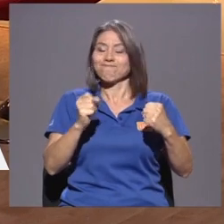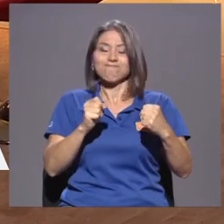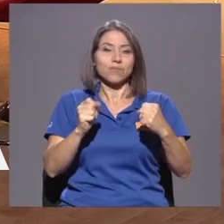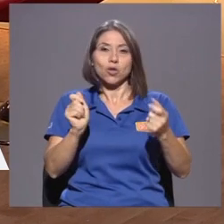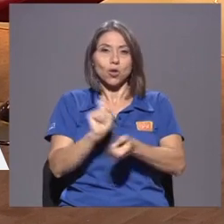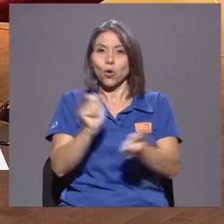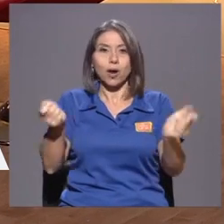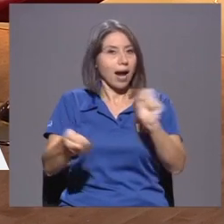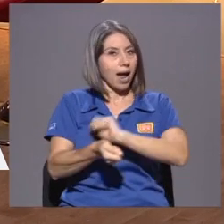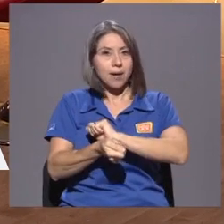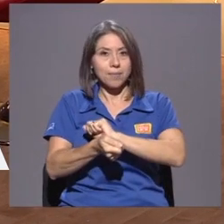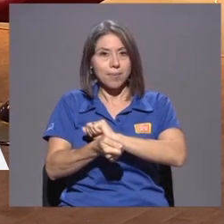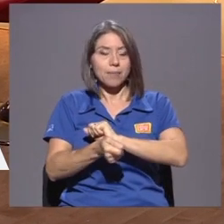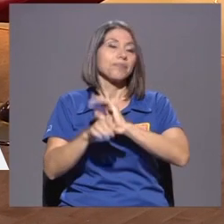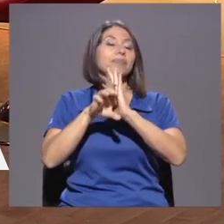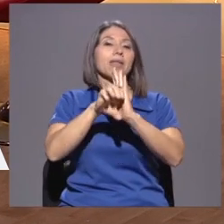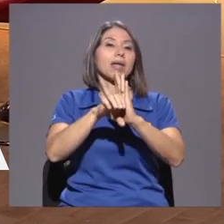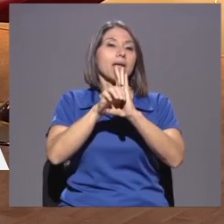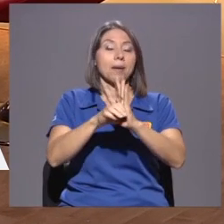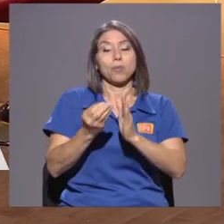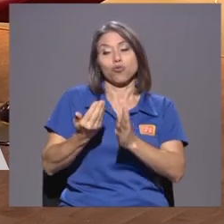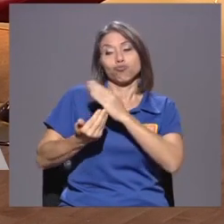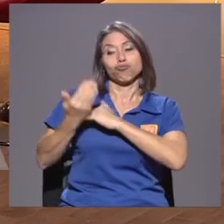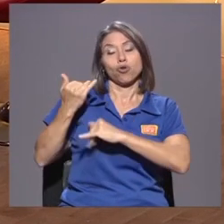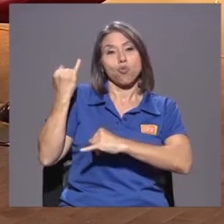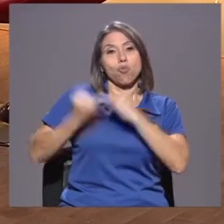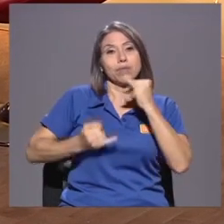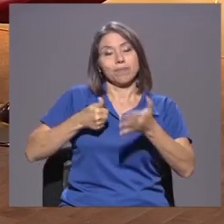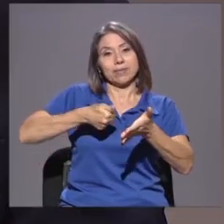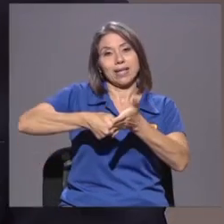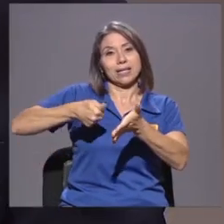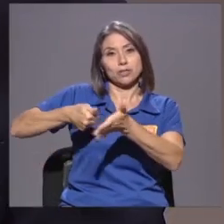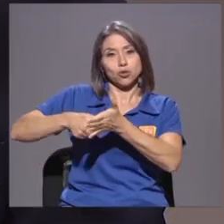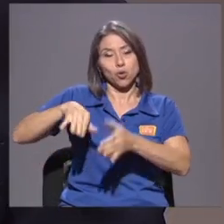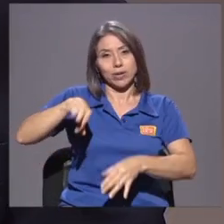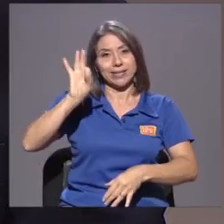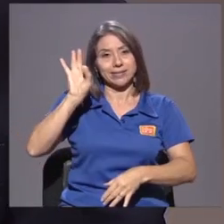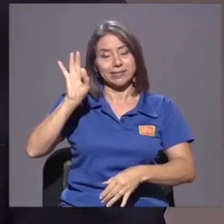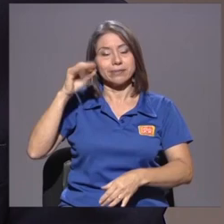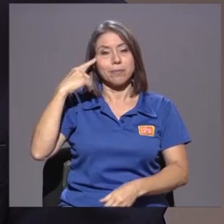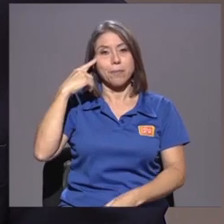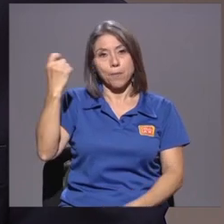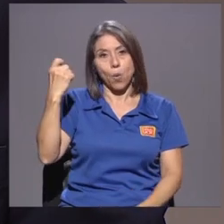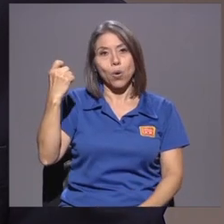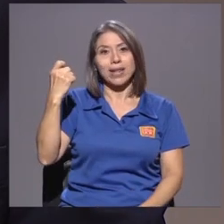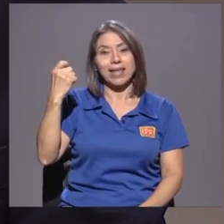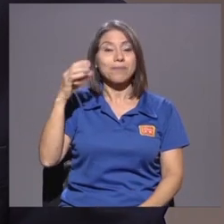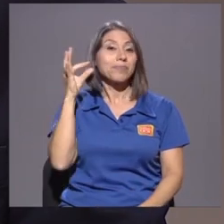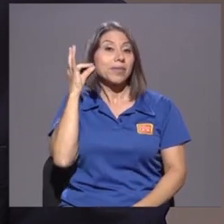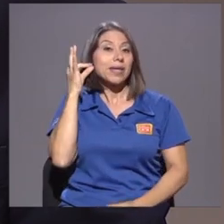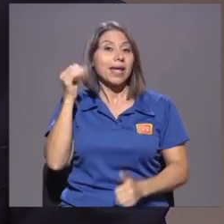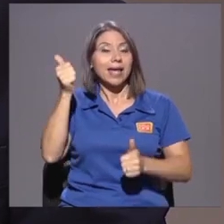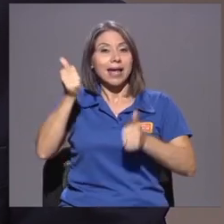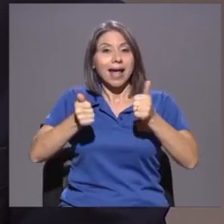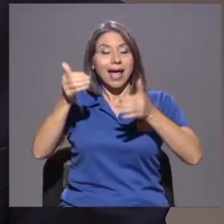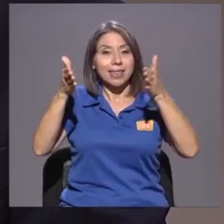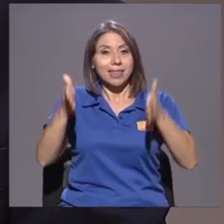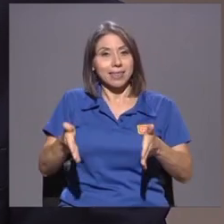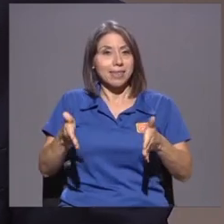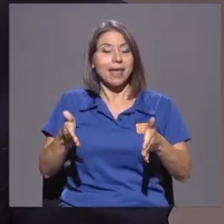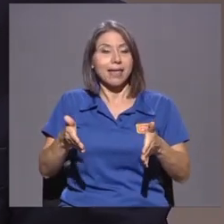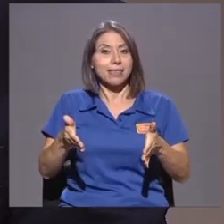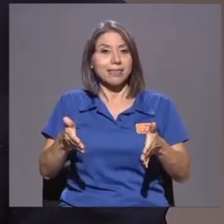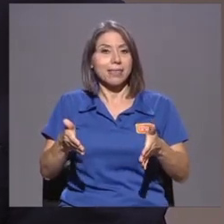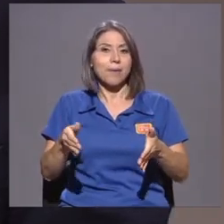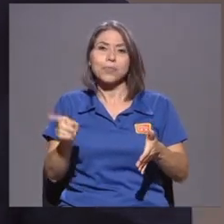de eso son ejemplos estas últimas elecciones porque la candidata digamos que